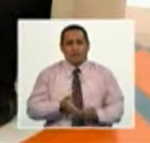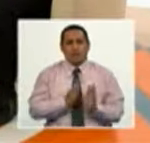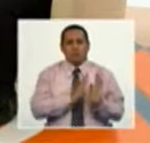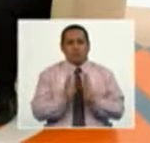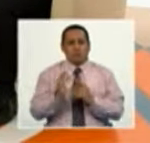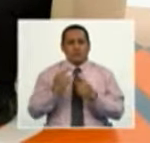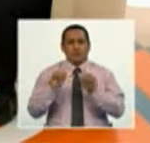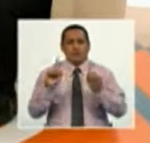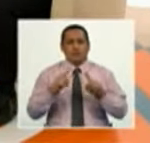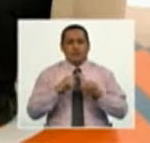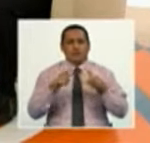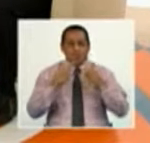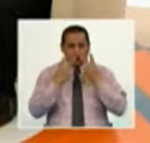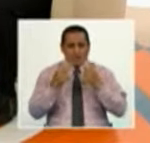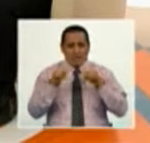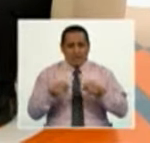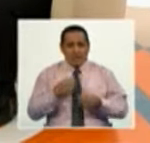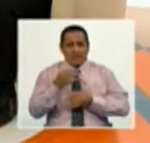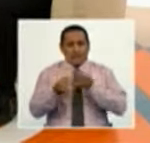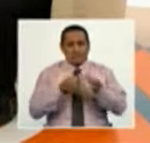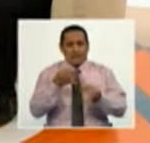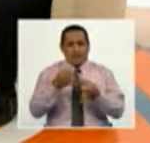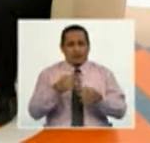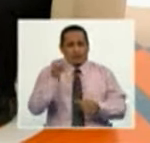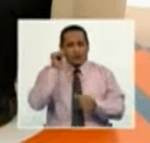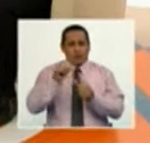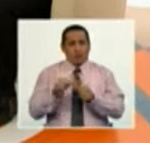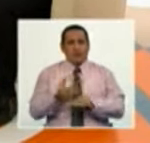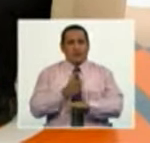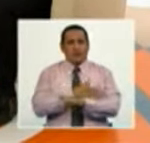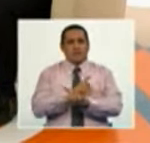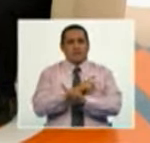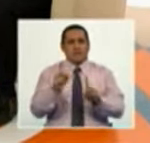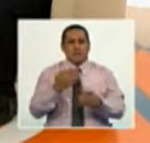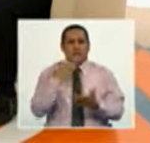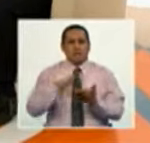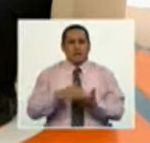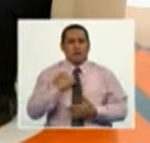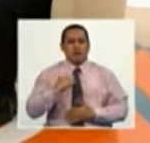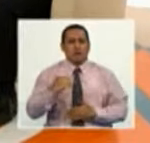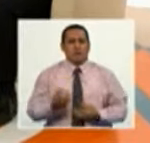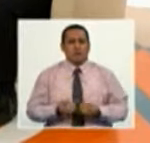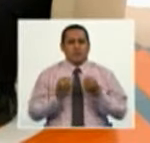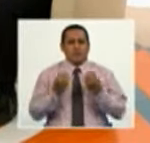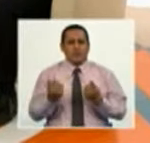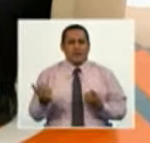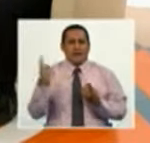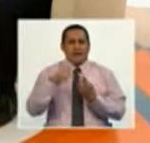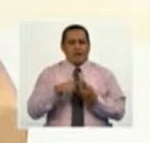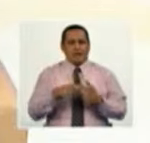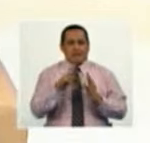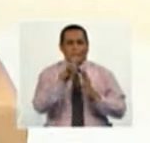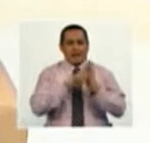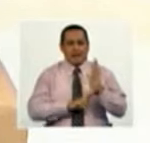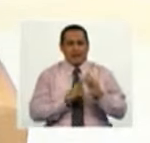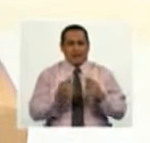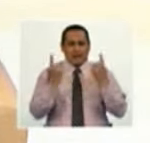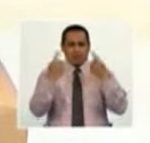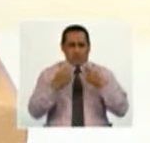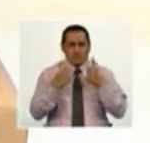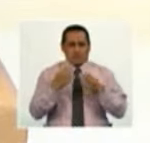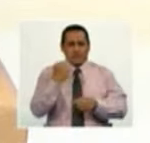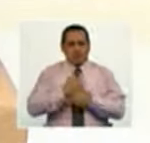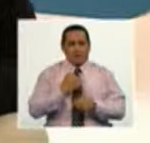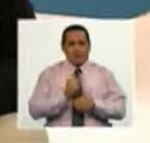procedimiento distinto, pero aquí, conforme a lo que usted nos recuerda, no se le ha ocasionado ningún perjuicio porque hasta las reglas bajo las cuales